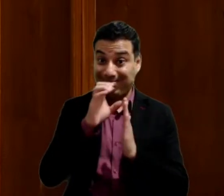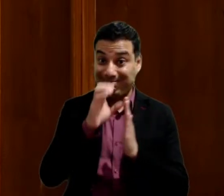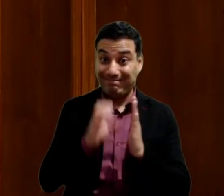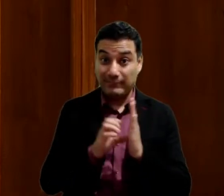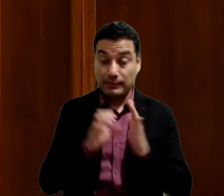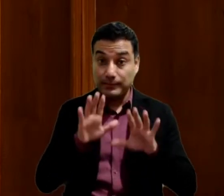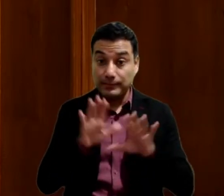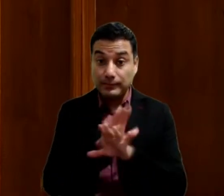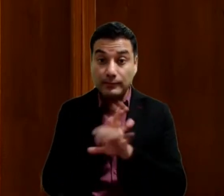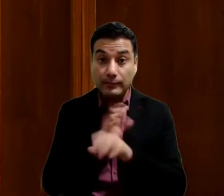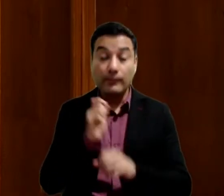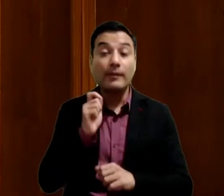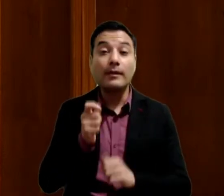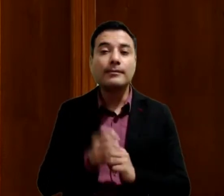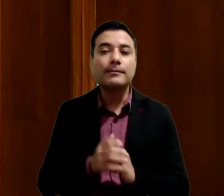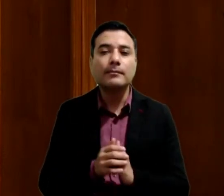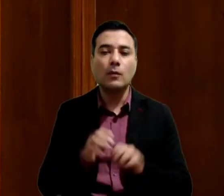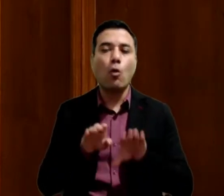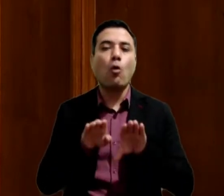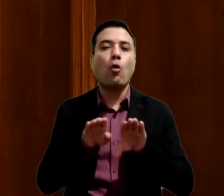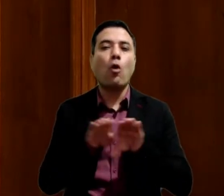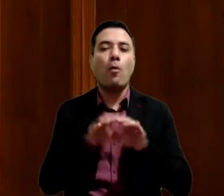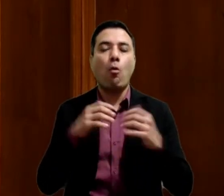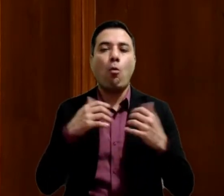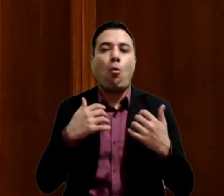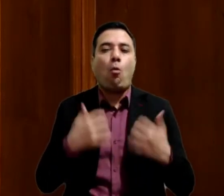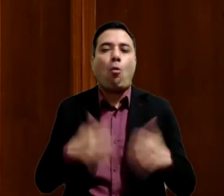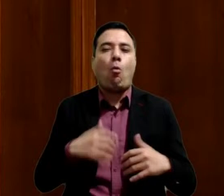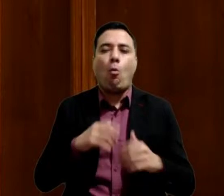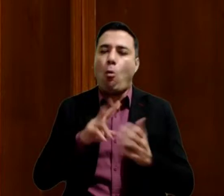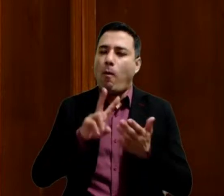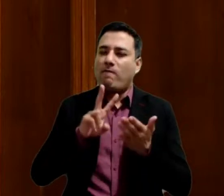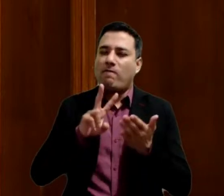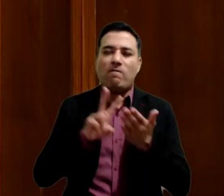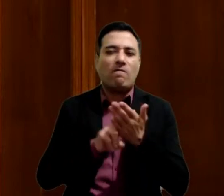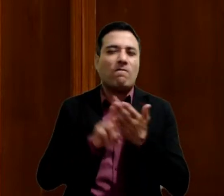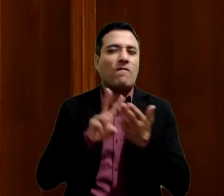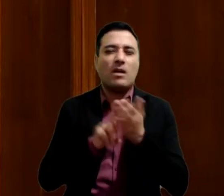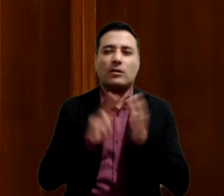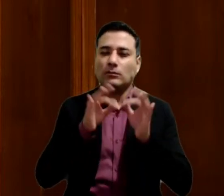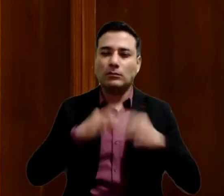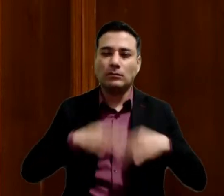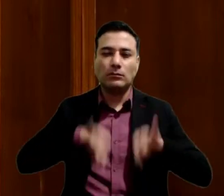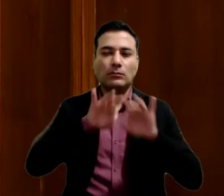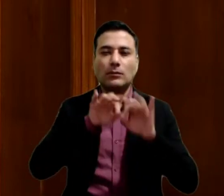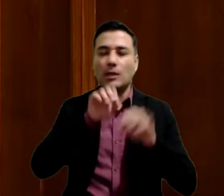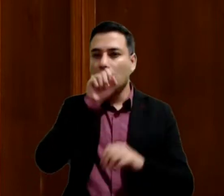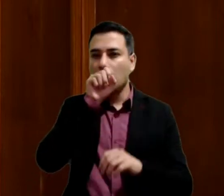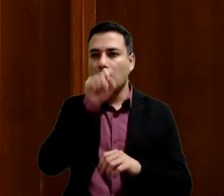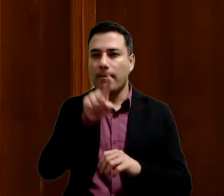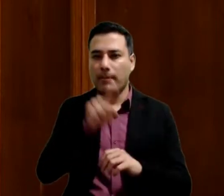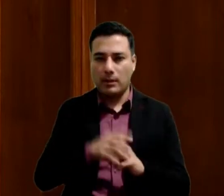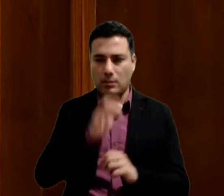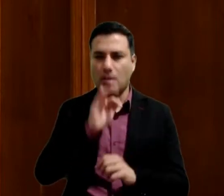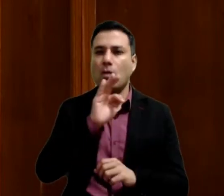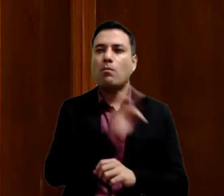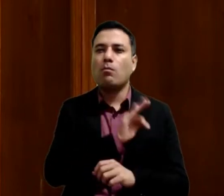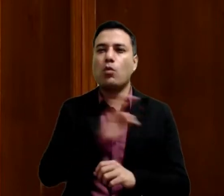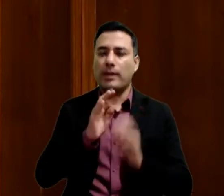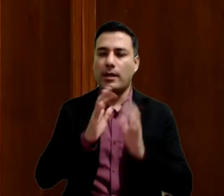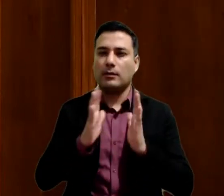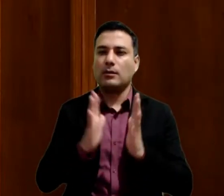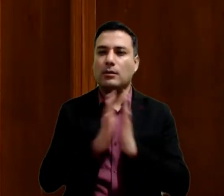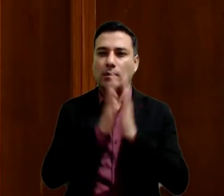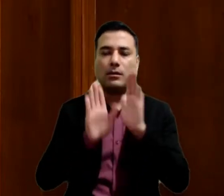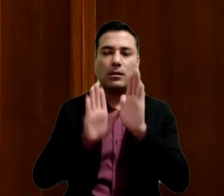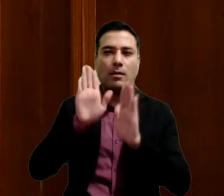acto simbólico, sino un paso firme para blindar nuestra democracia. A partir